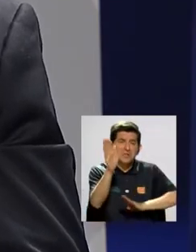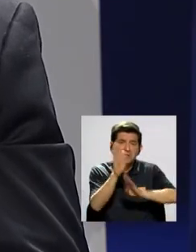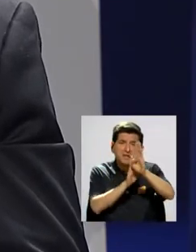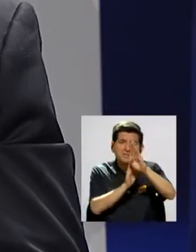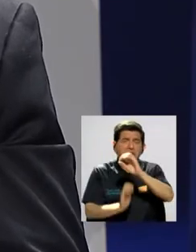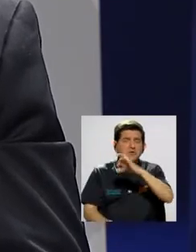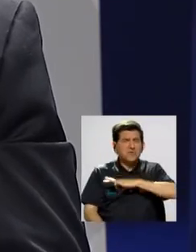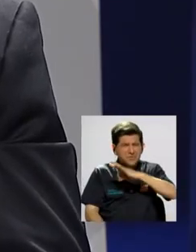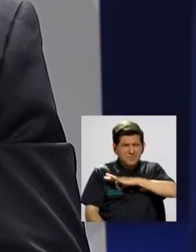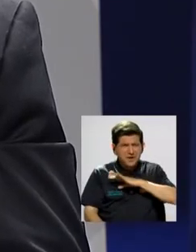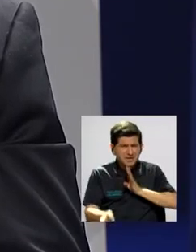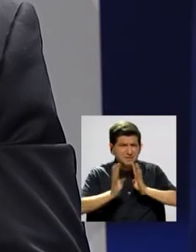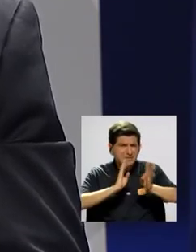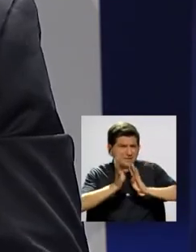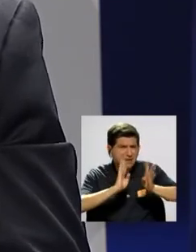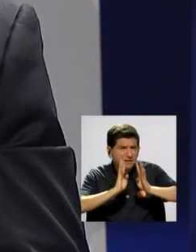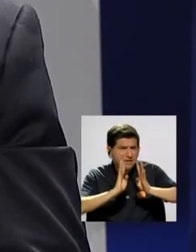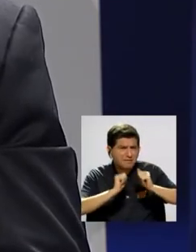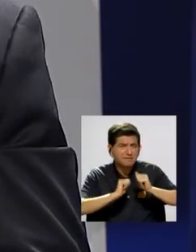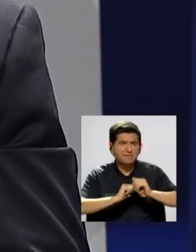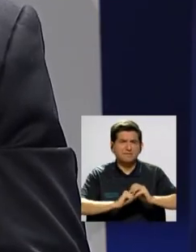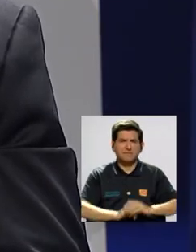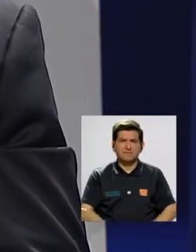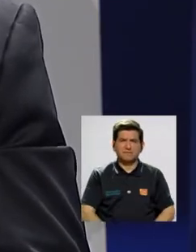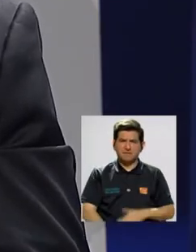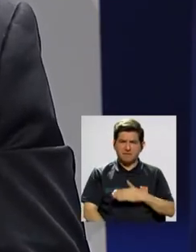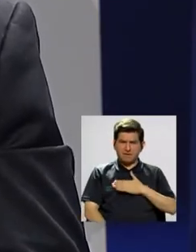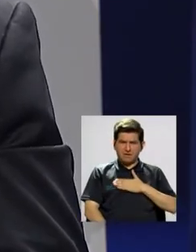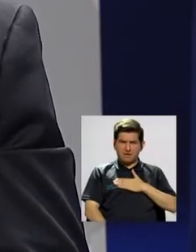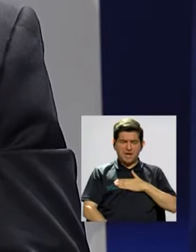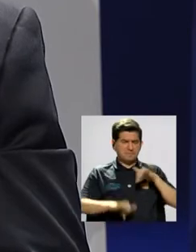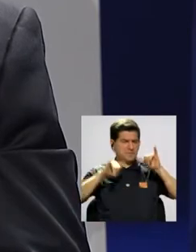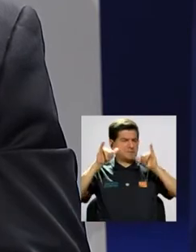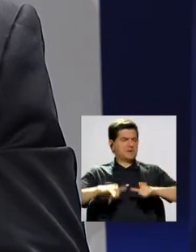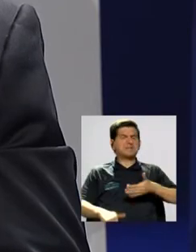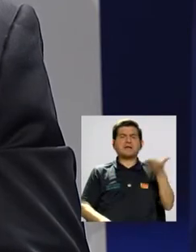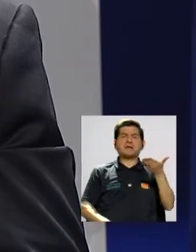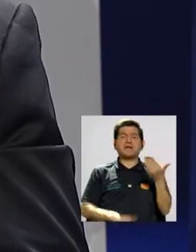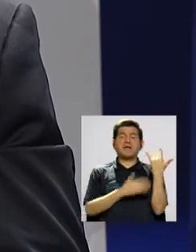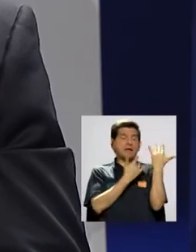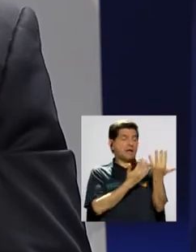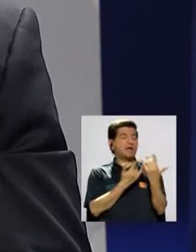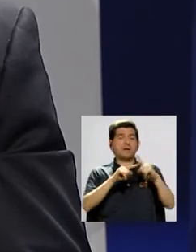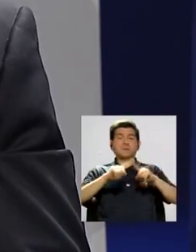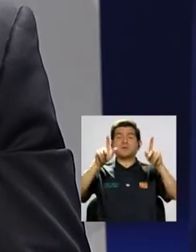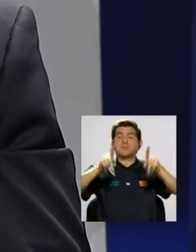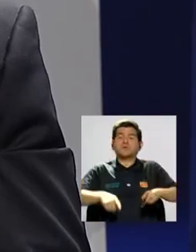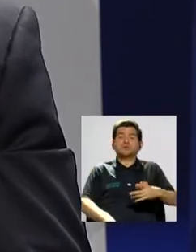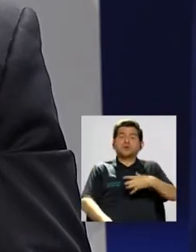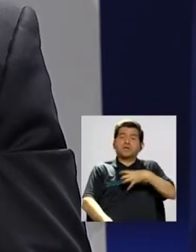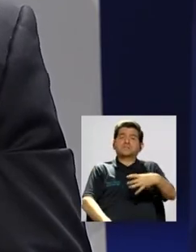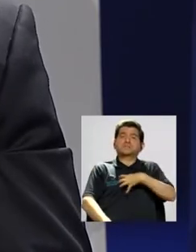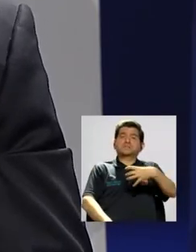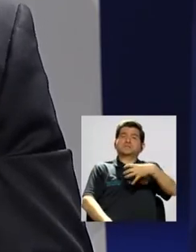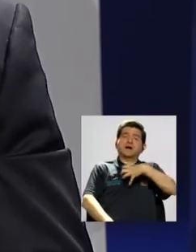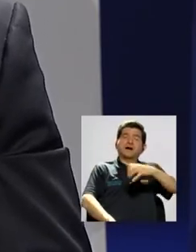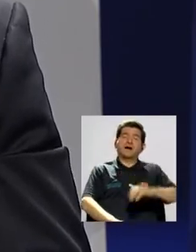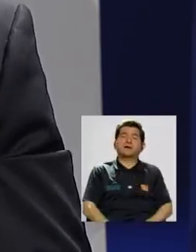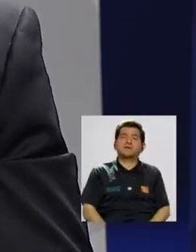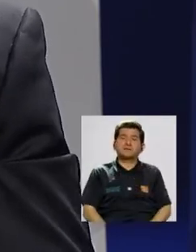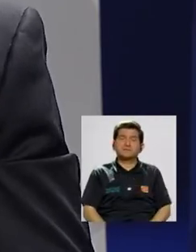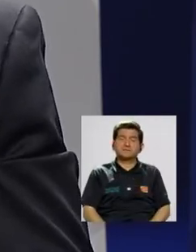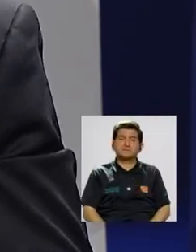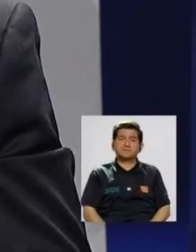bienestar, ¿verdad? Y lo que a mí me mantiene es la esperanza. Y después se quejan algunos, ¿verdad? Que